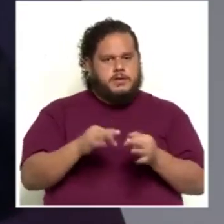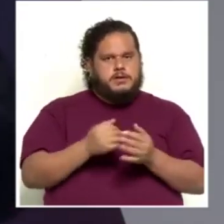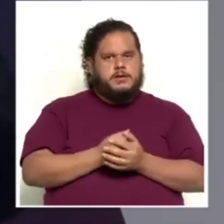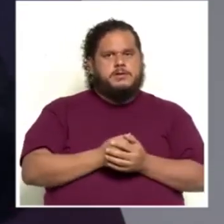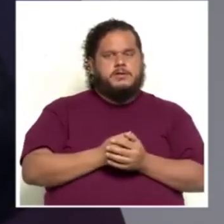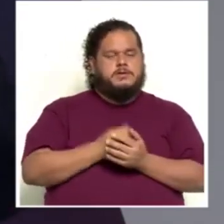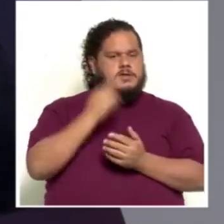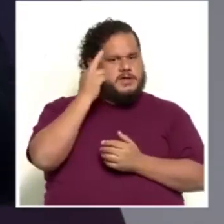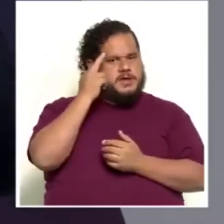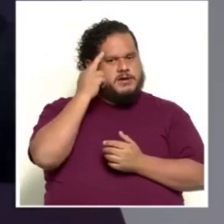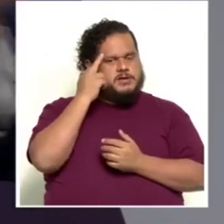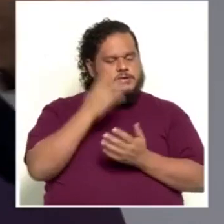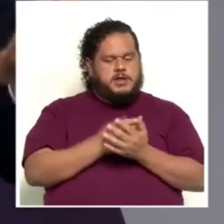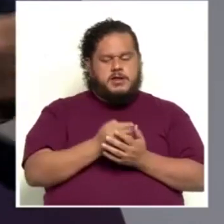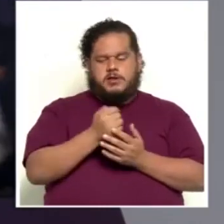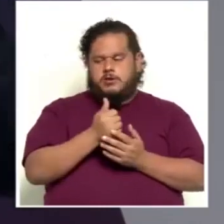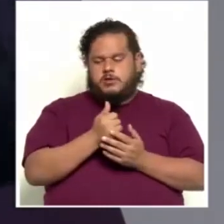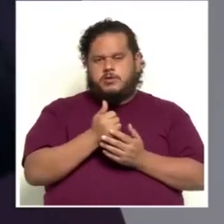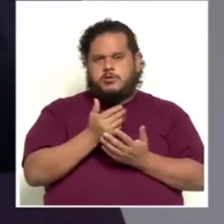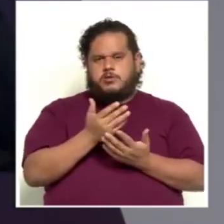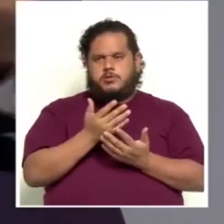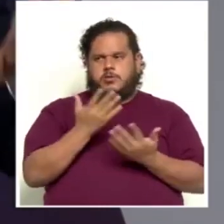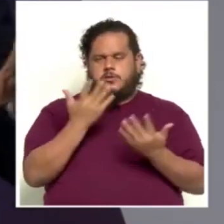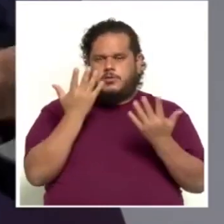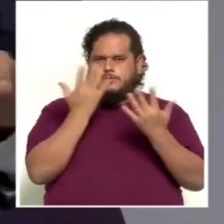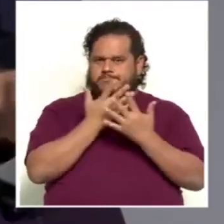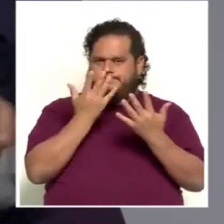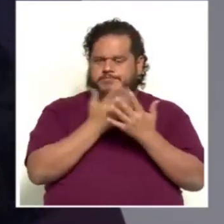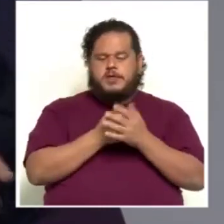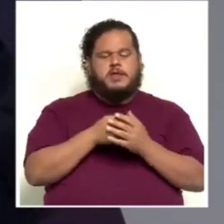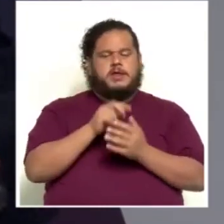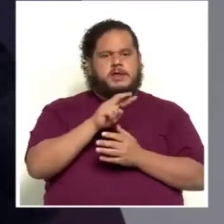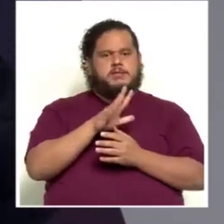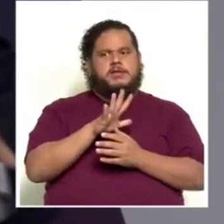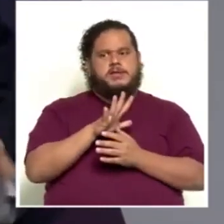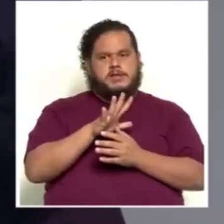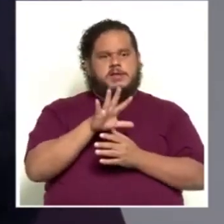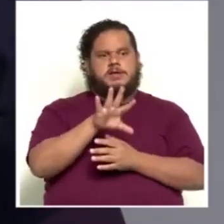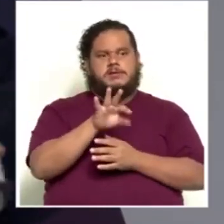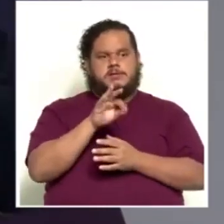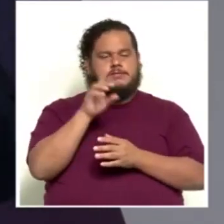de razonar y un poco encandilado, ¿verdad?, ante las 25 opciones